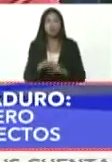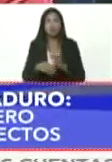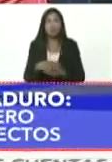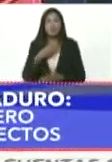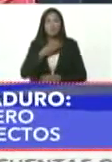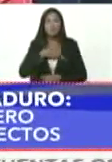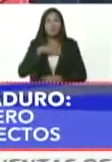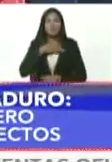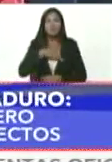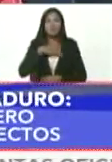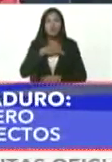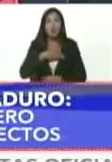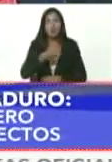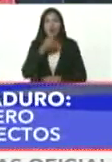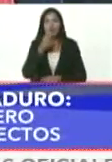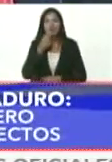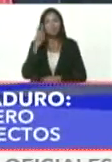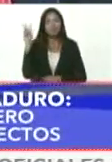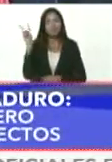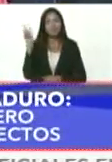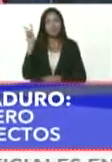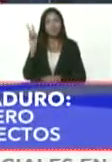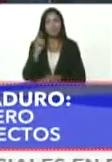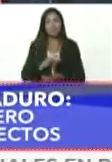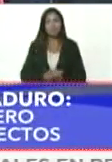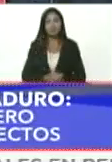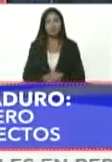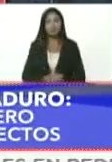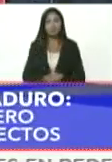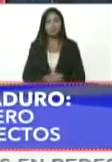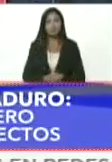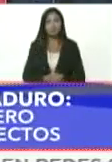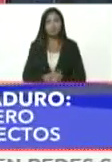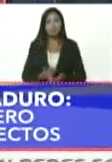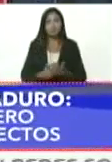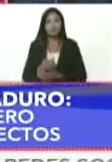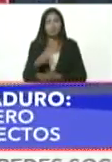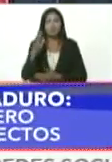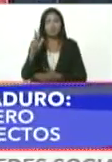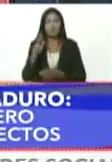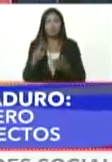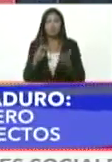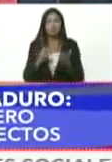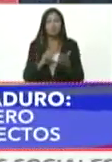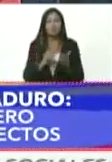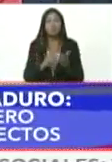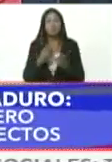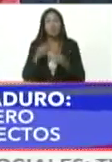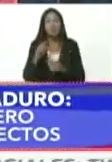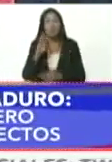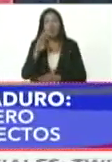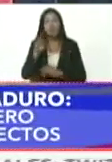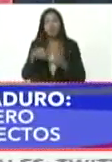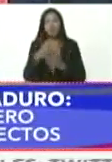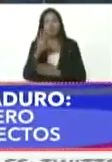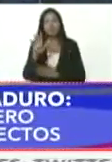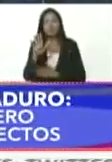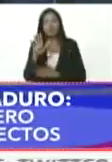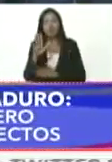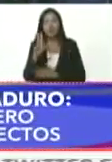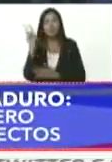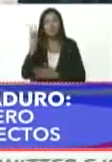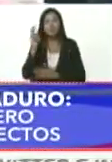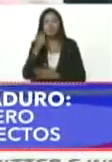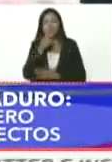misión Venezuela Bella. Multiplicar por 3, por 4, por 5 los proyectos de financiamiento de Venezuela